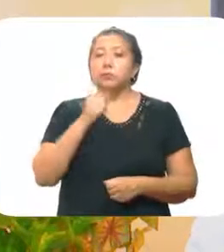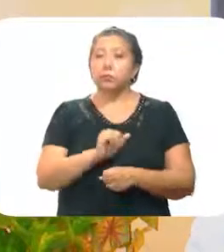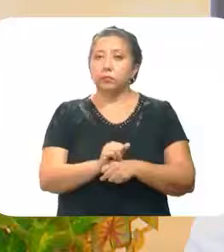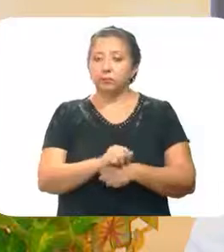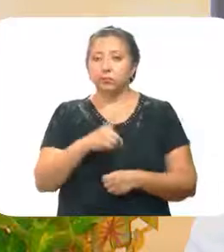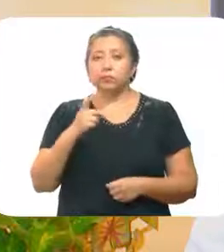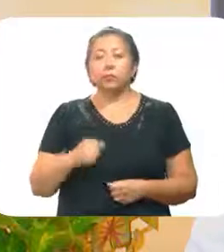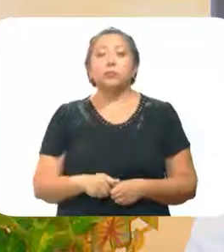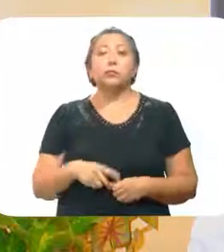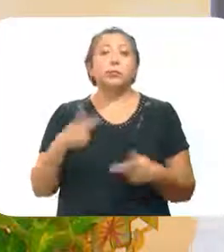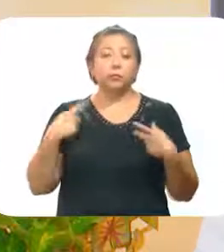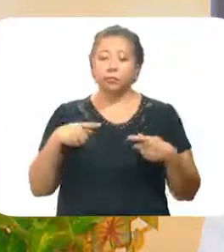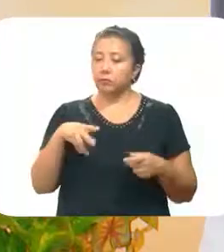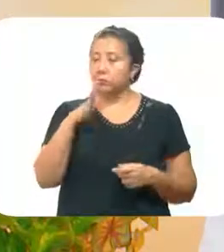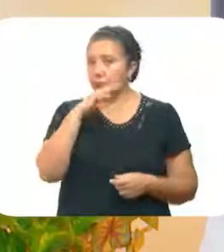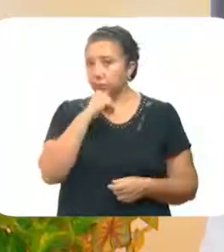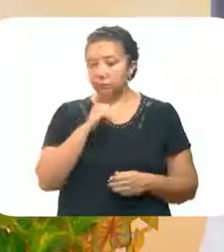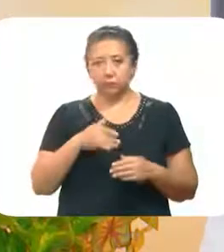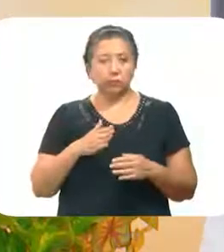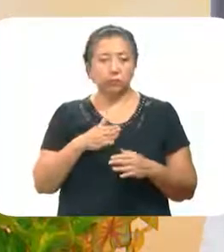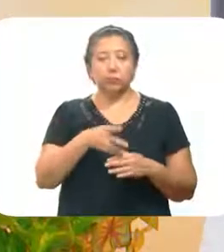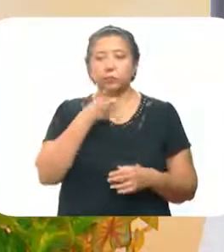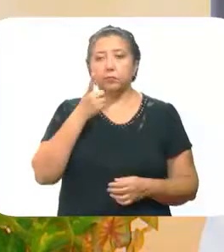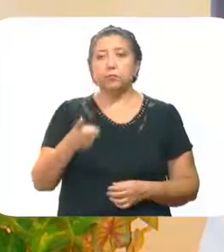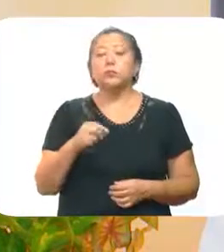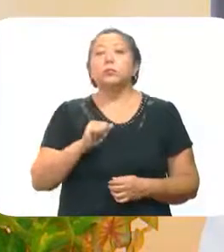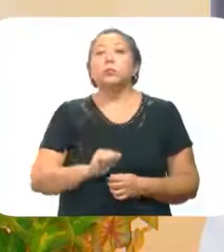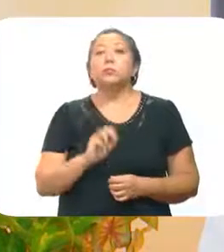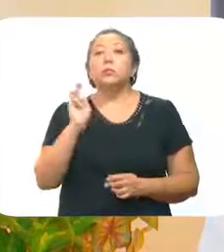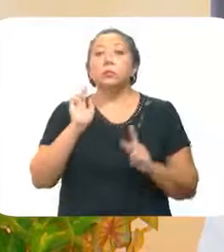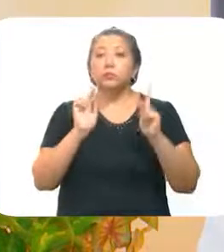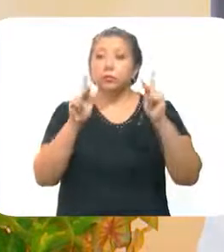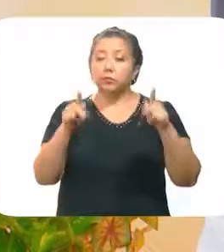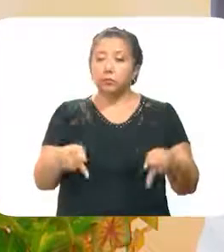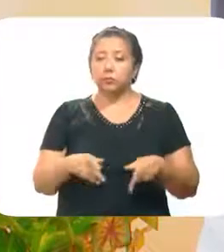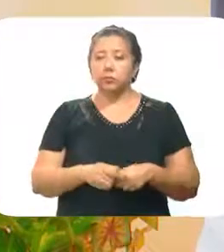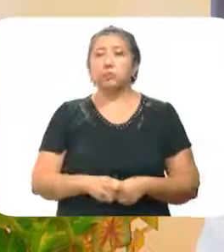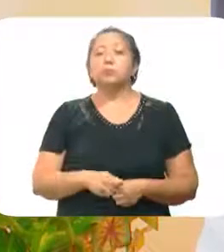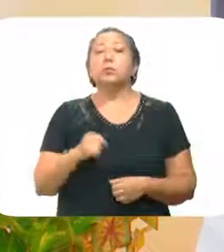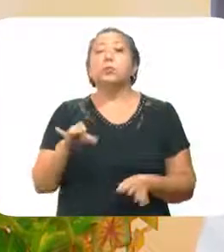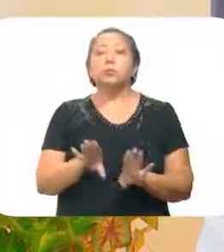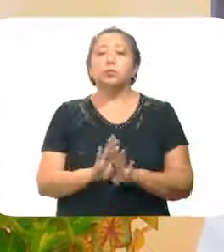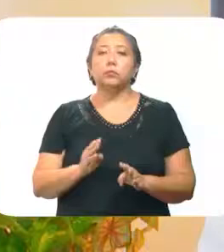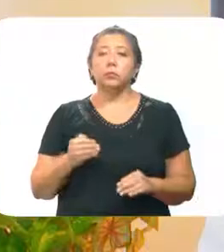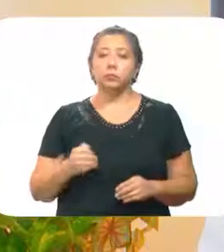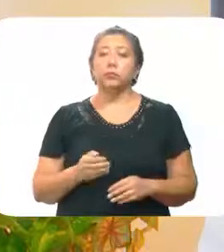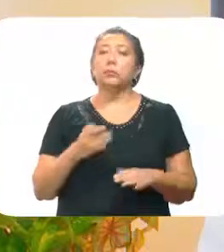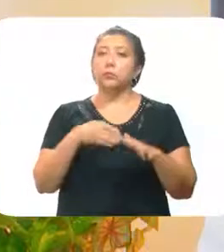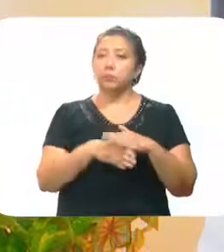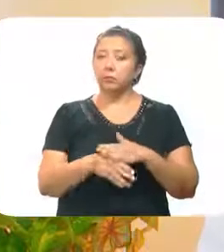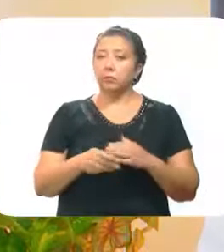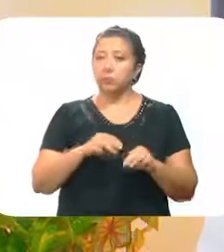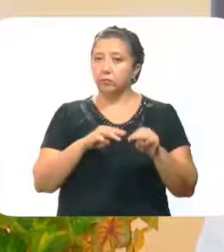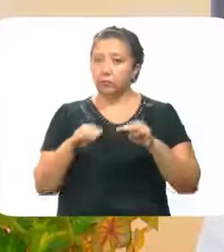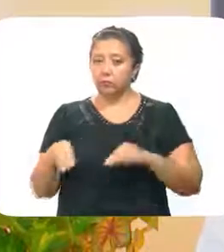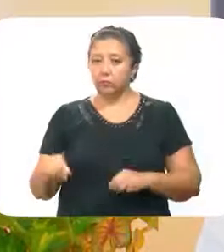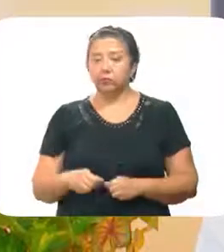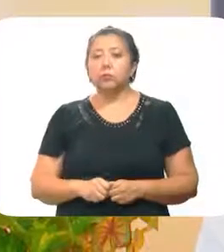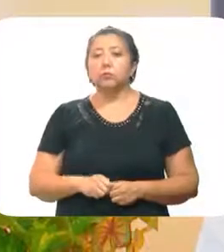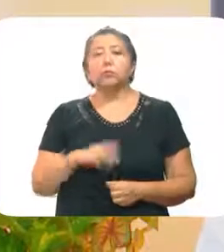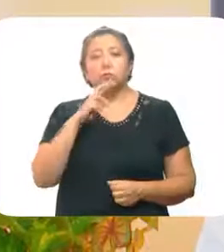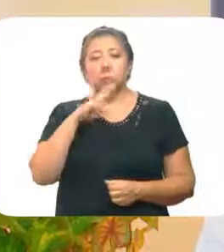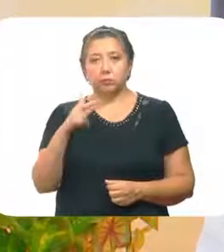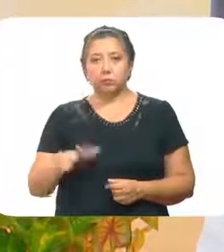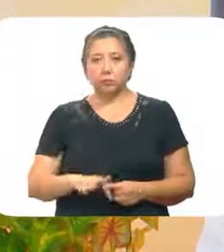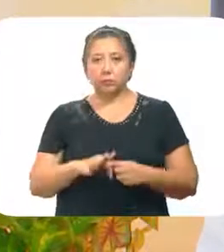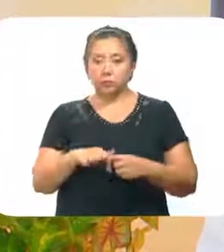tránsito vehicular como peatonal los malecones tradicional e internacional de Progreso, así como el ingreso a la playa. Se